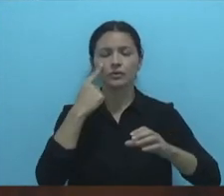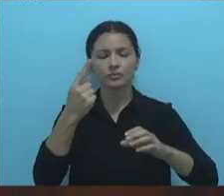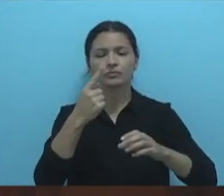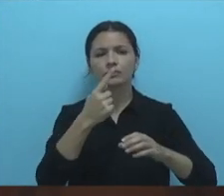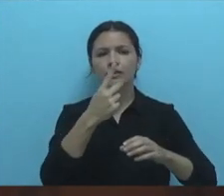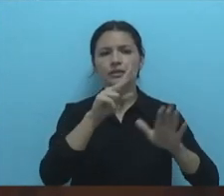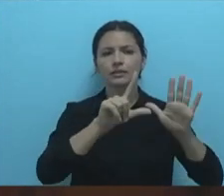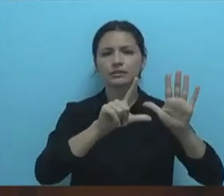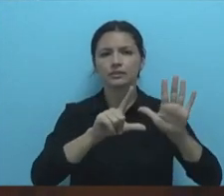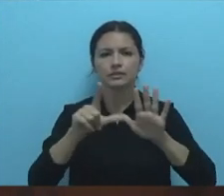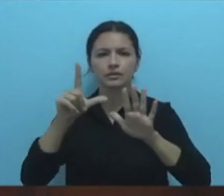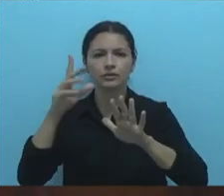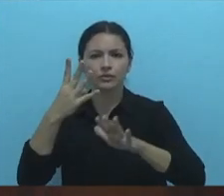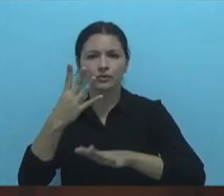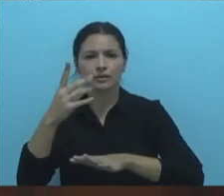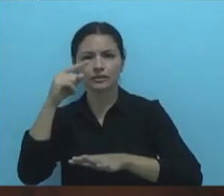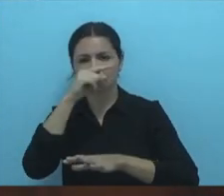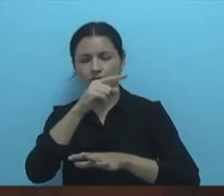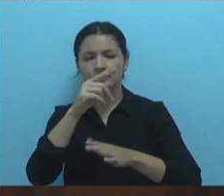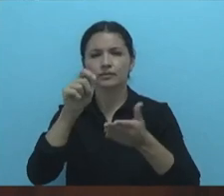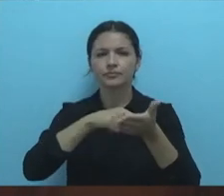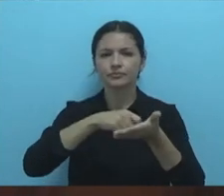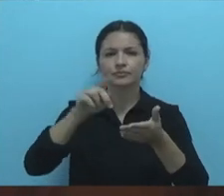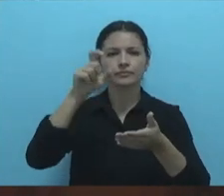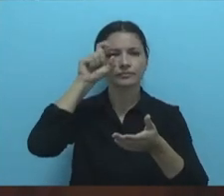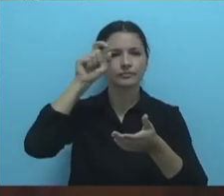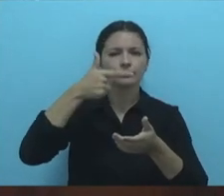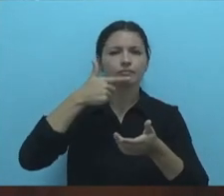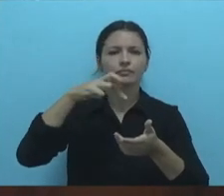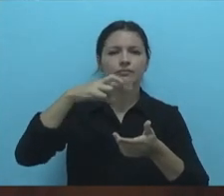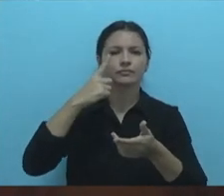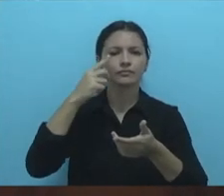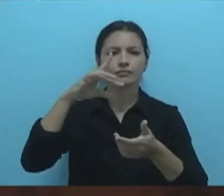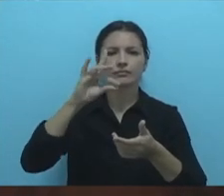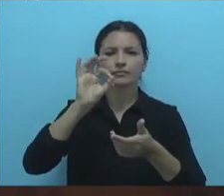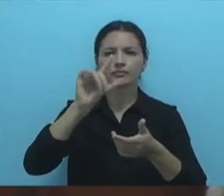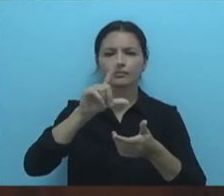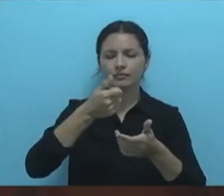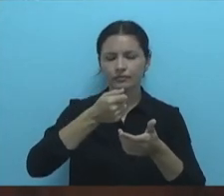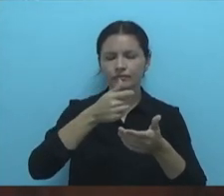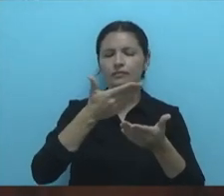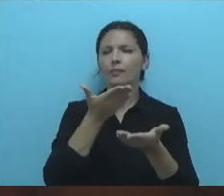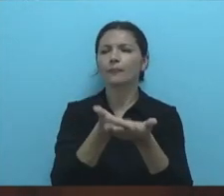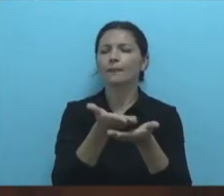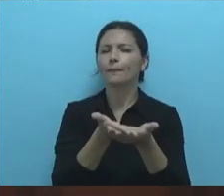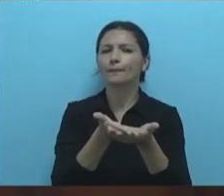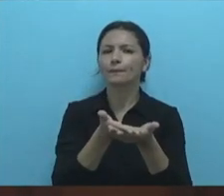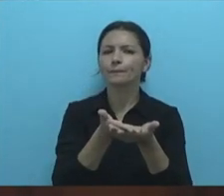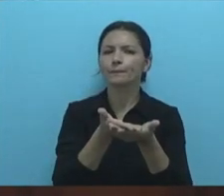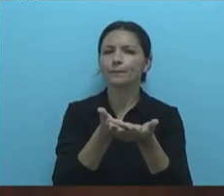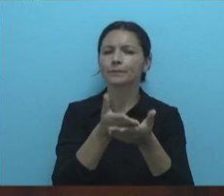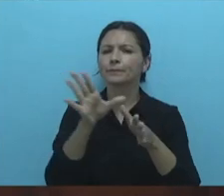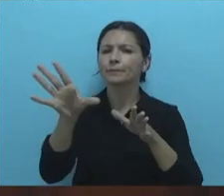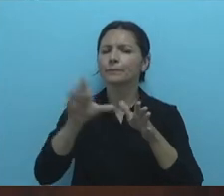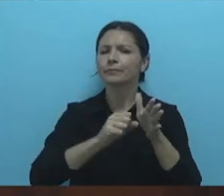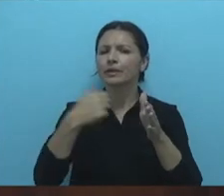51.747 diputada espíndola por el cual se solicita disponga arbitrar las medidas necesarias para dotar de